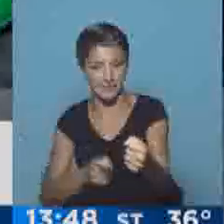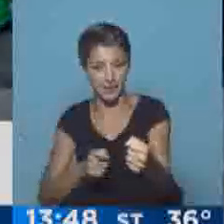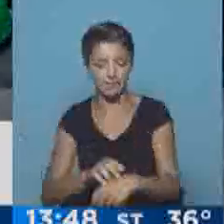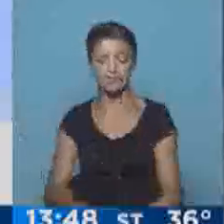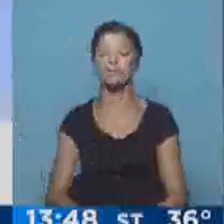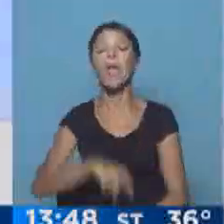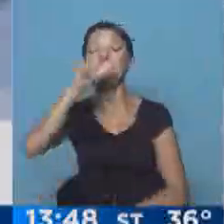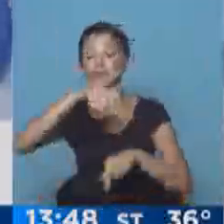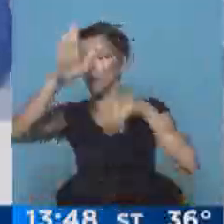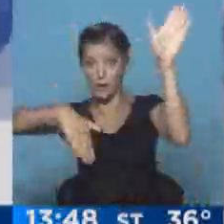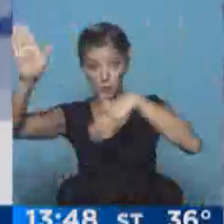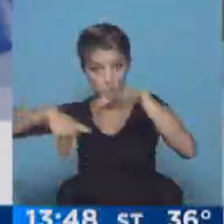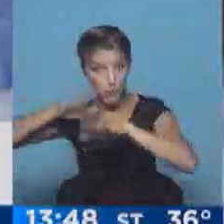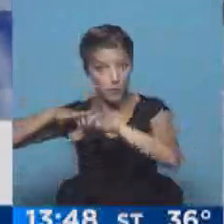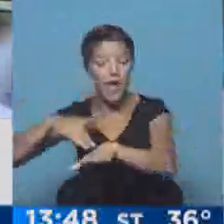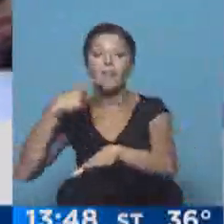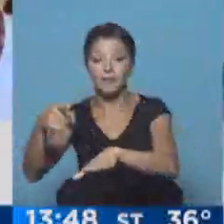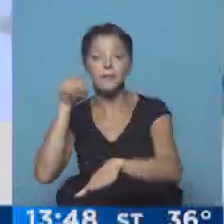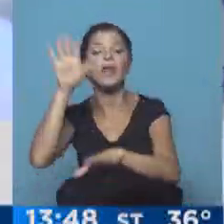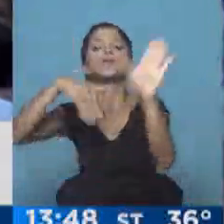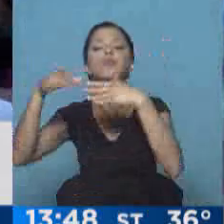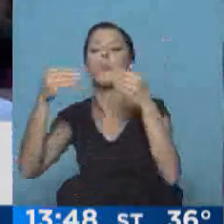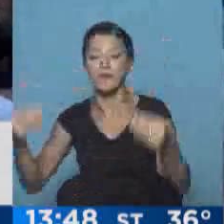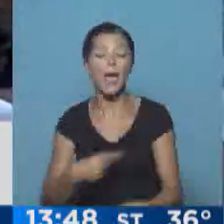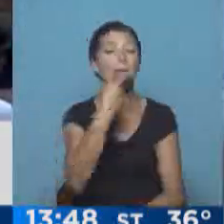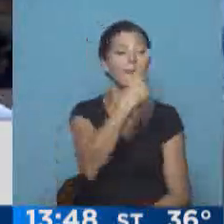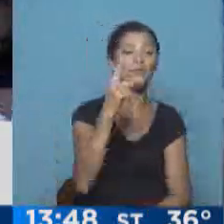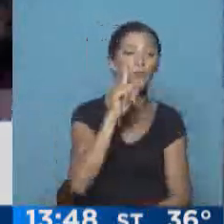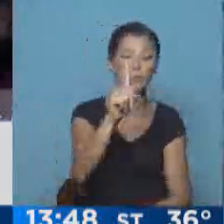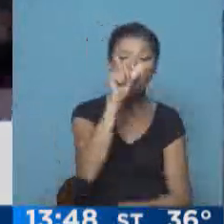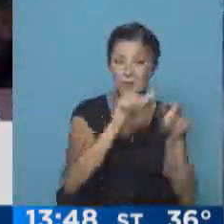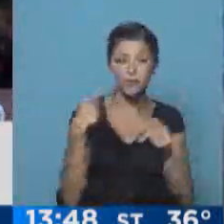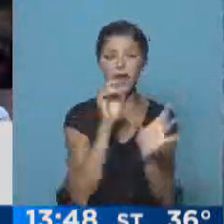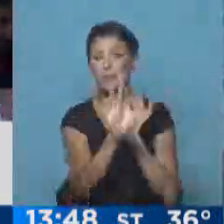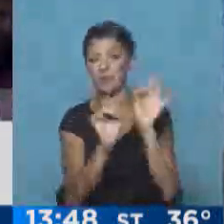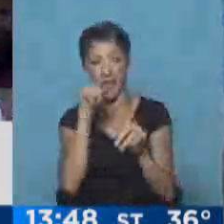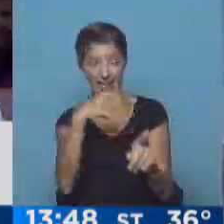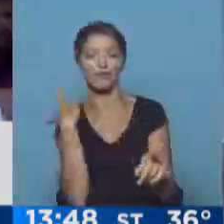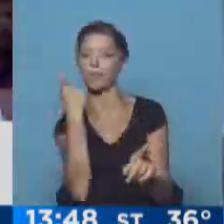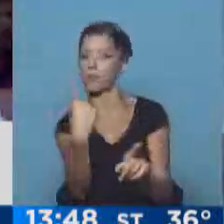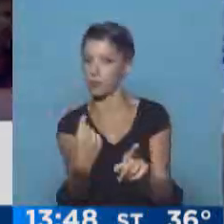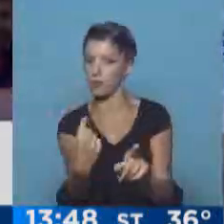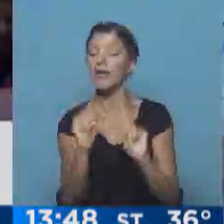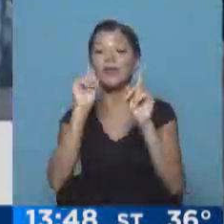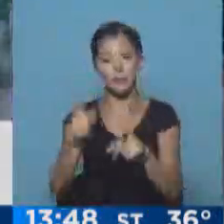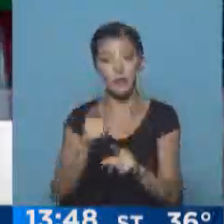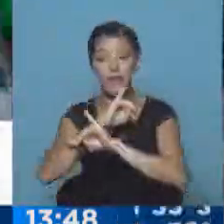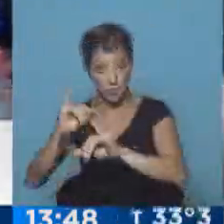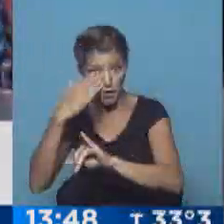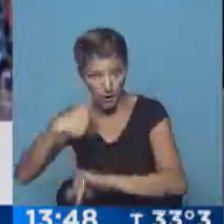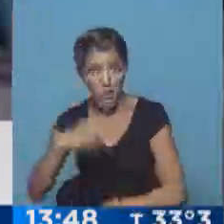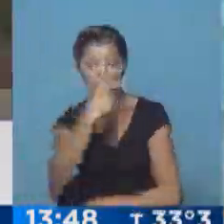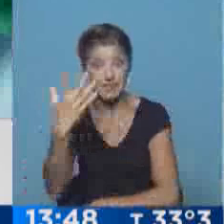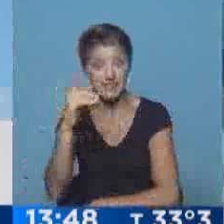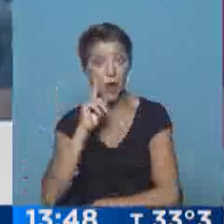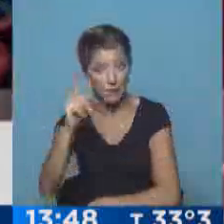a esta movilización que lo hacen en repudio a los más de 21.000 despidos producidos en el Estado y el anuncio de que hay otros 25.000